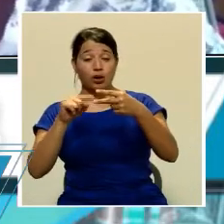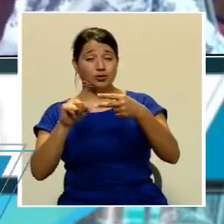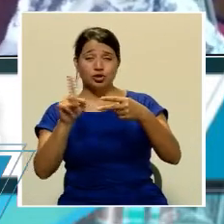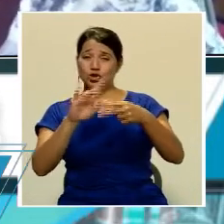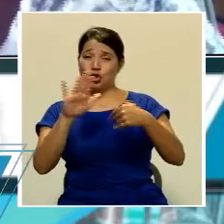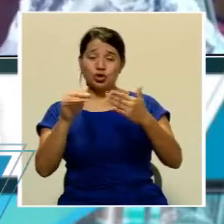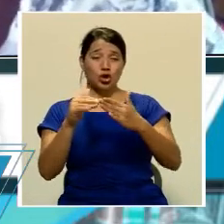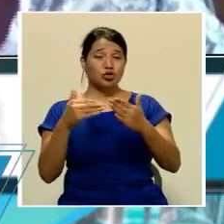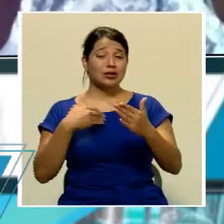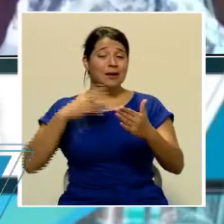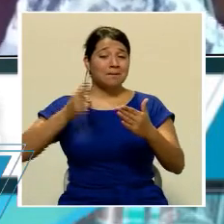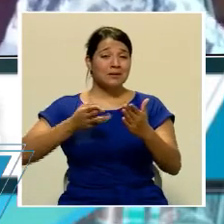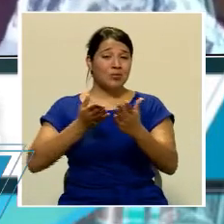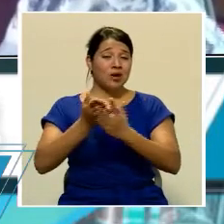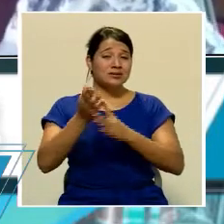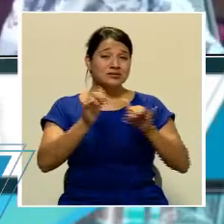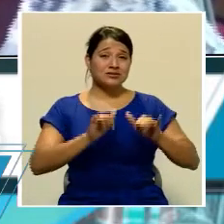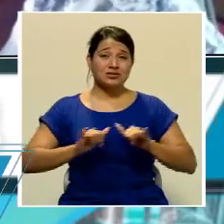¿verdad? Que ofrece